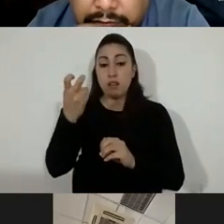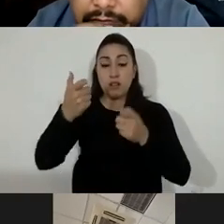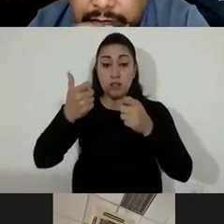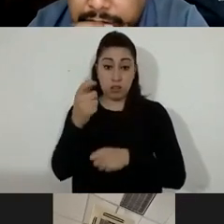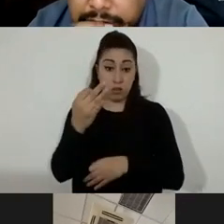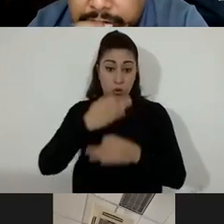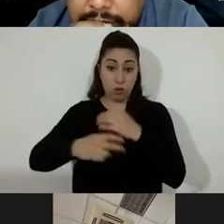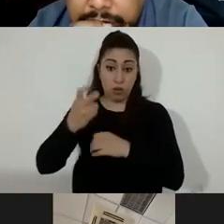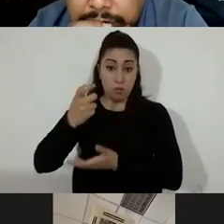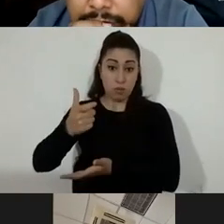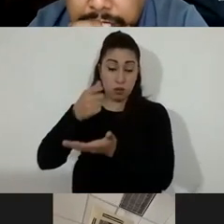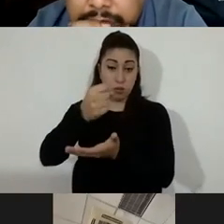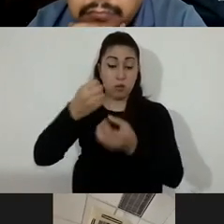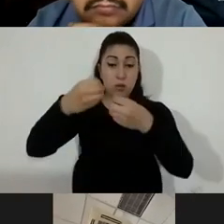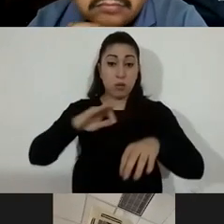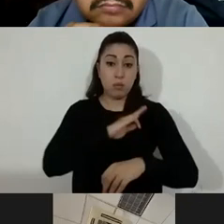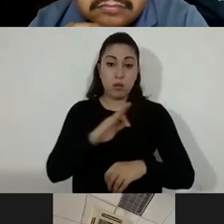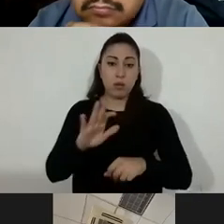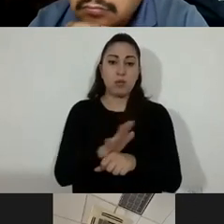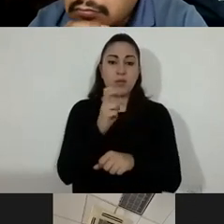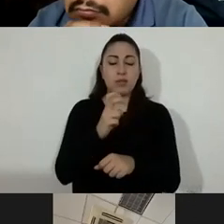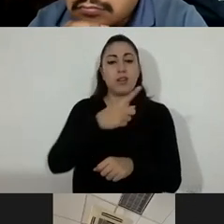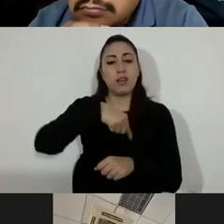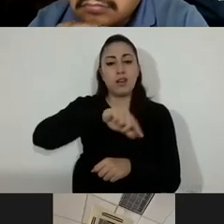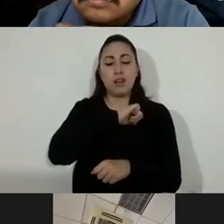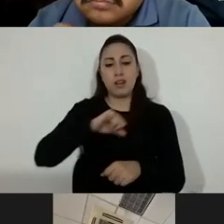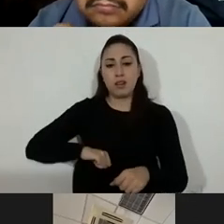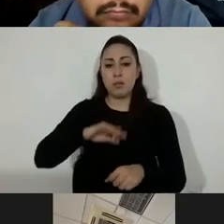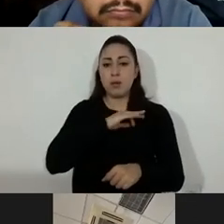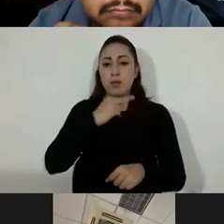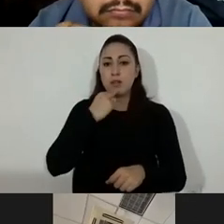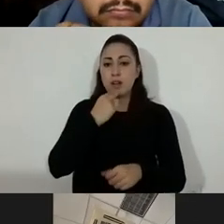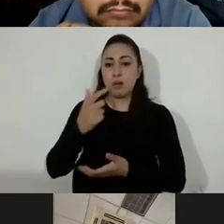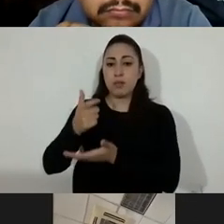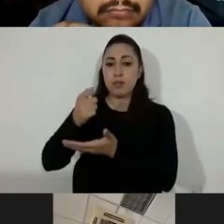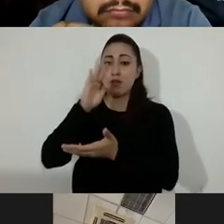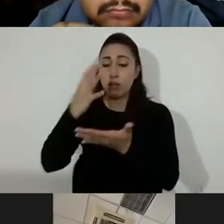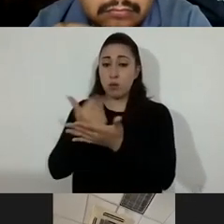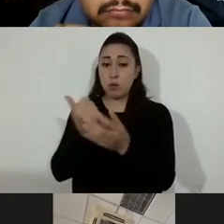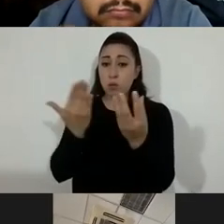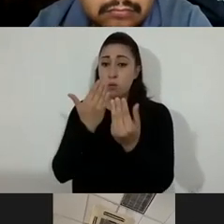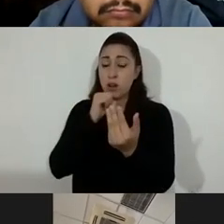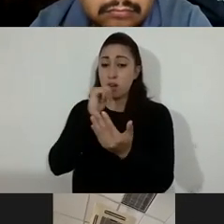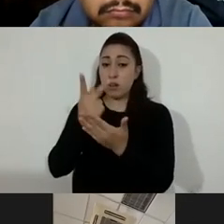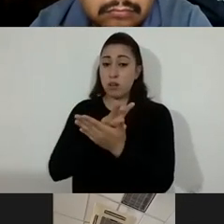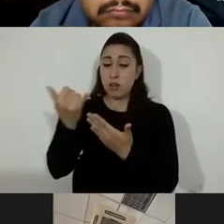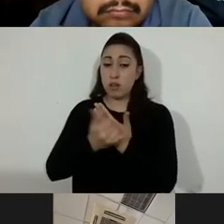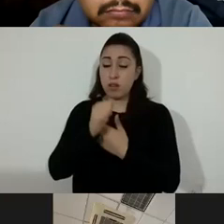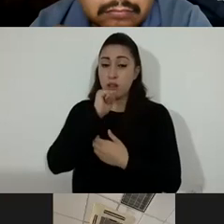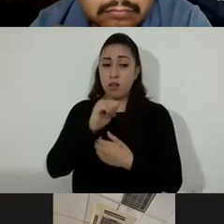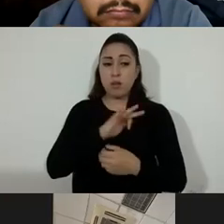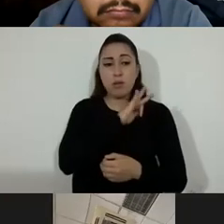repercusión directa en las finanzas públicas de la propia alcaldía y con esto un daño directo a la